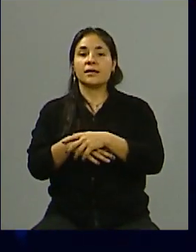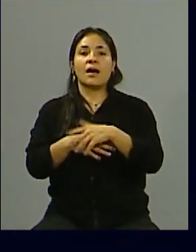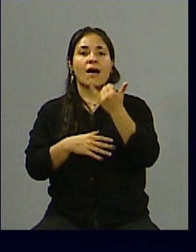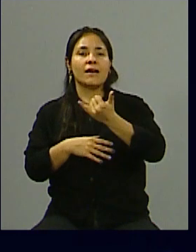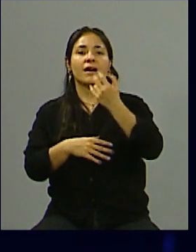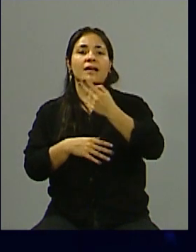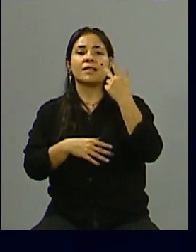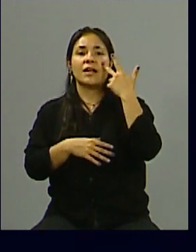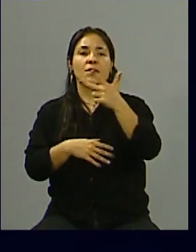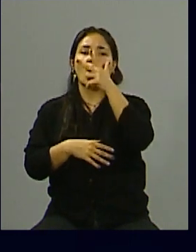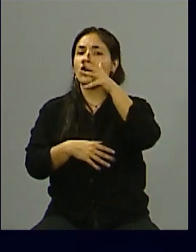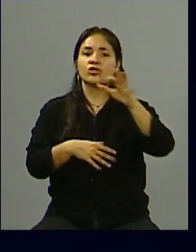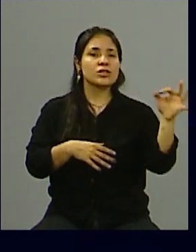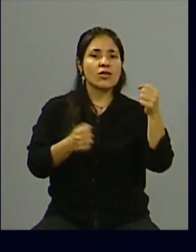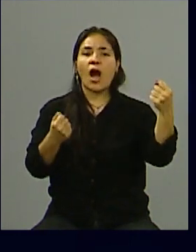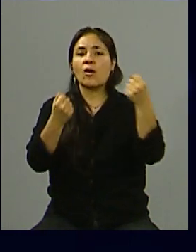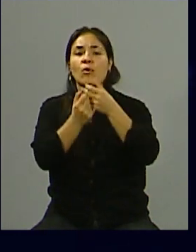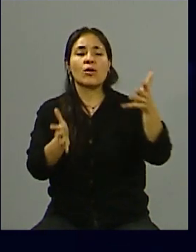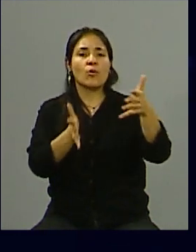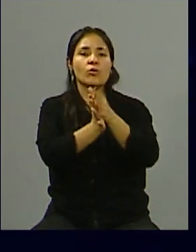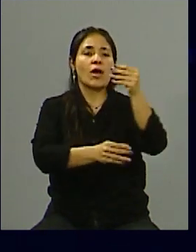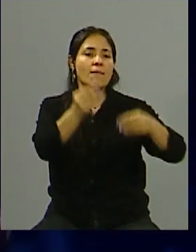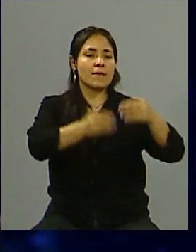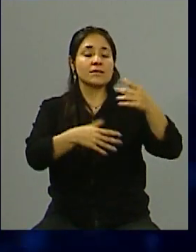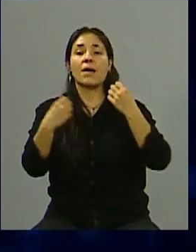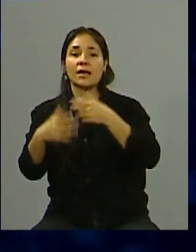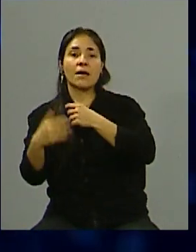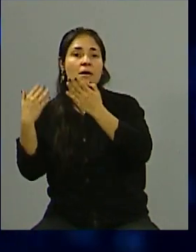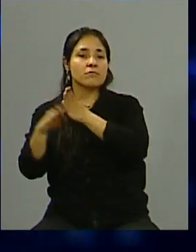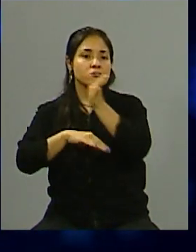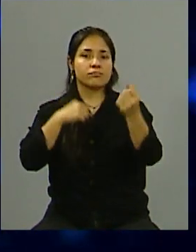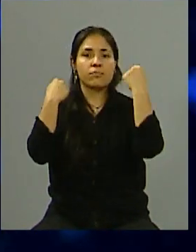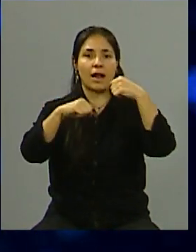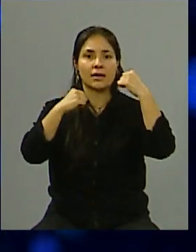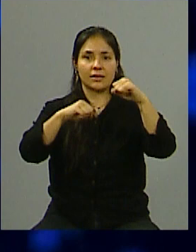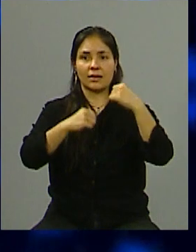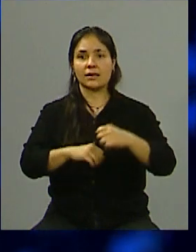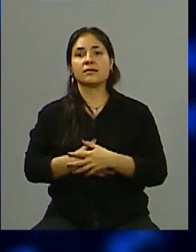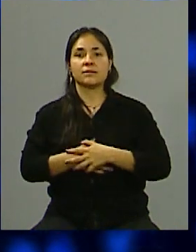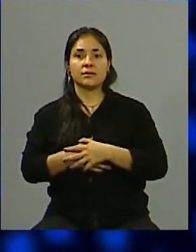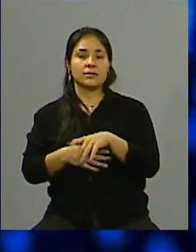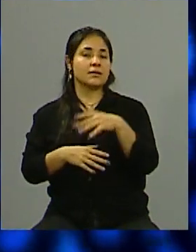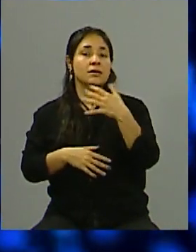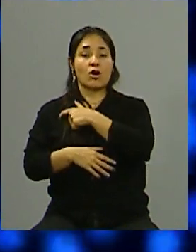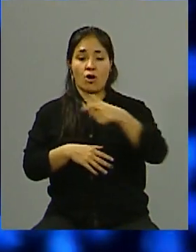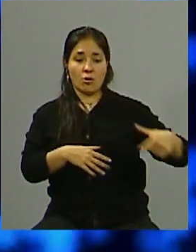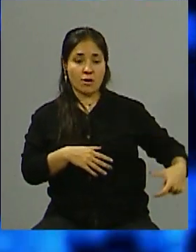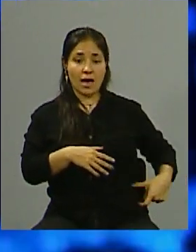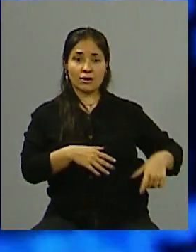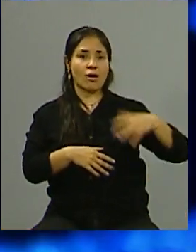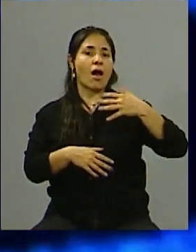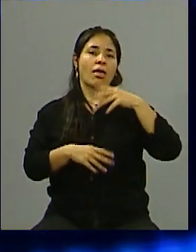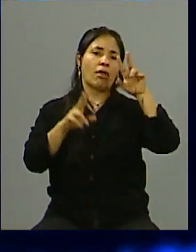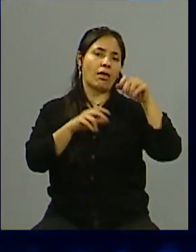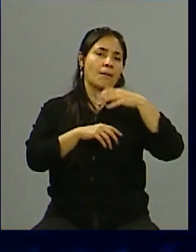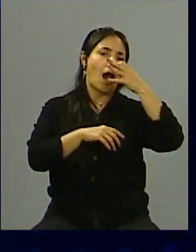3.800 acuerdos con las empresas para que hagan pasantía. Actual. Hablan de Estado presente y no pueden poner una